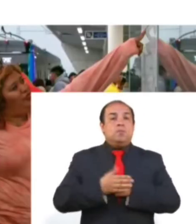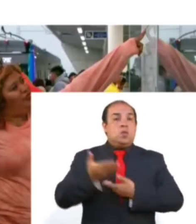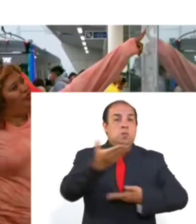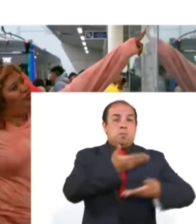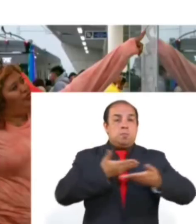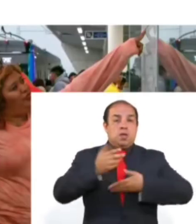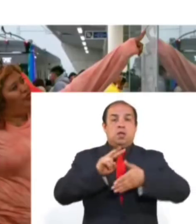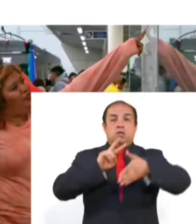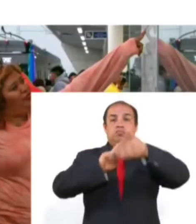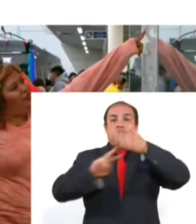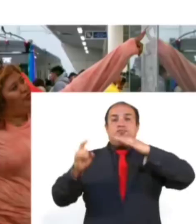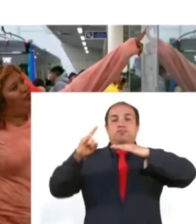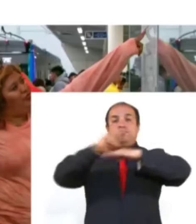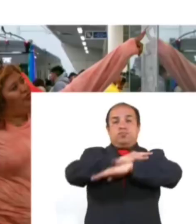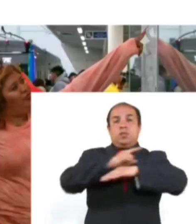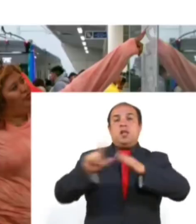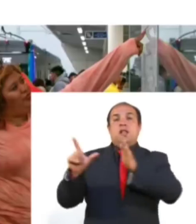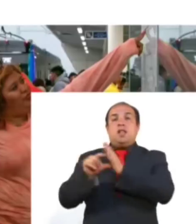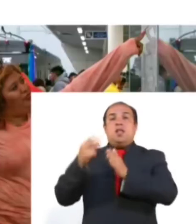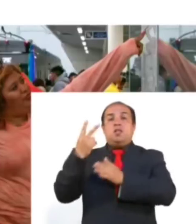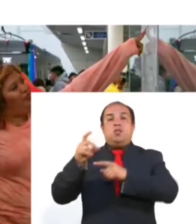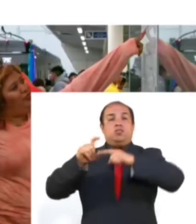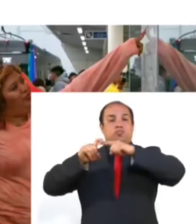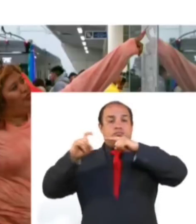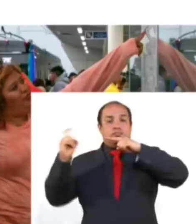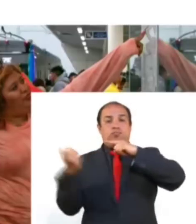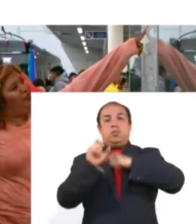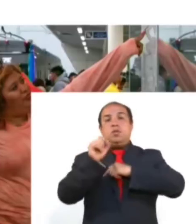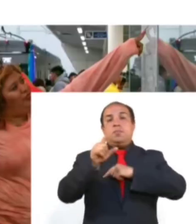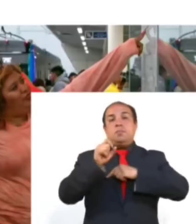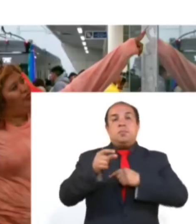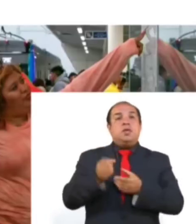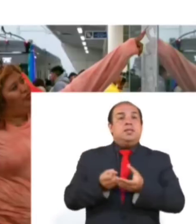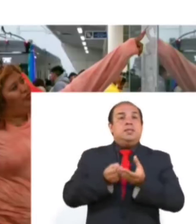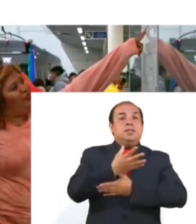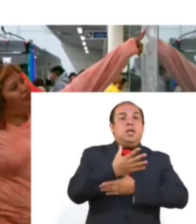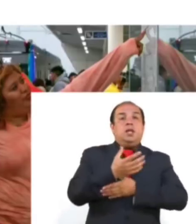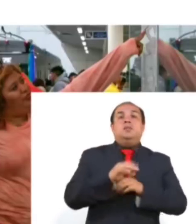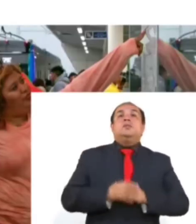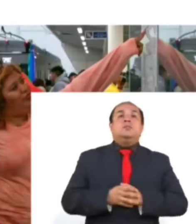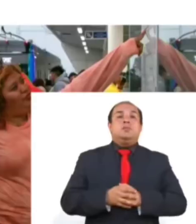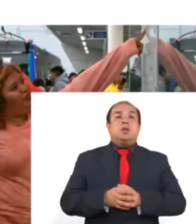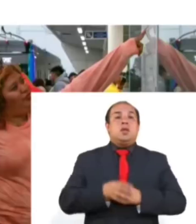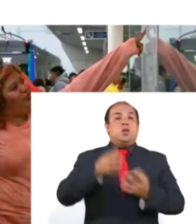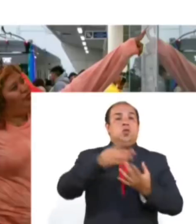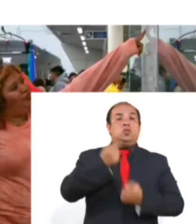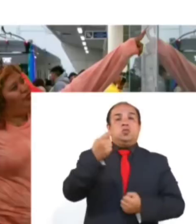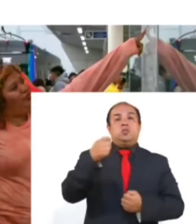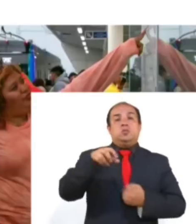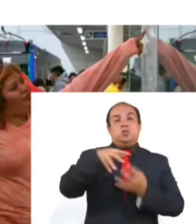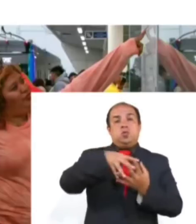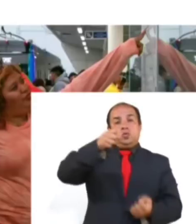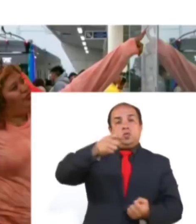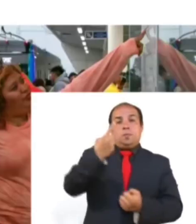trolebús elevado y la línea 2 de cable bus que también sale de constitución de 1917